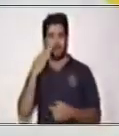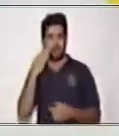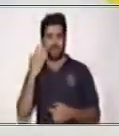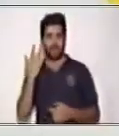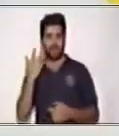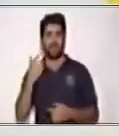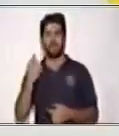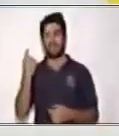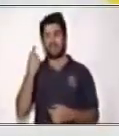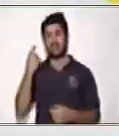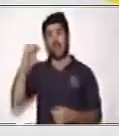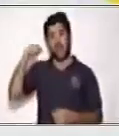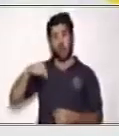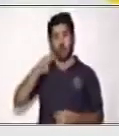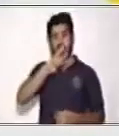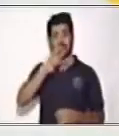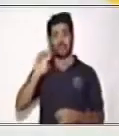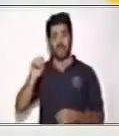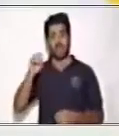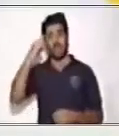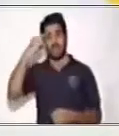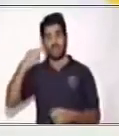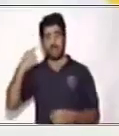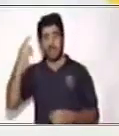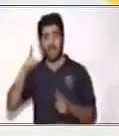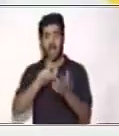pero casi concluyendo, recuerdo que